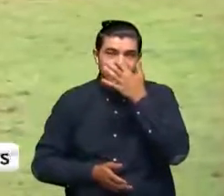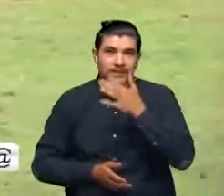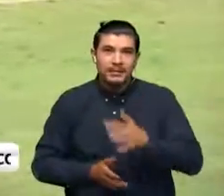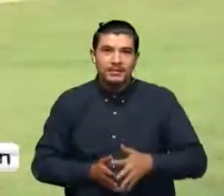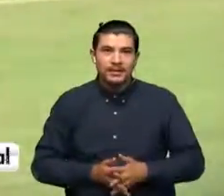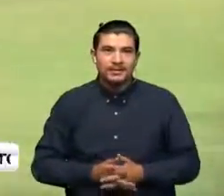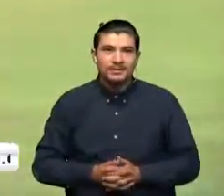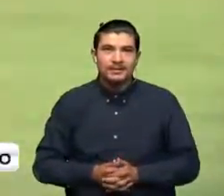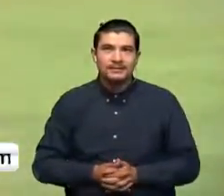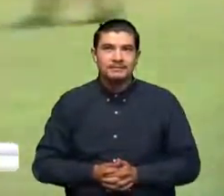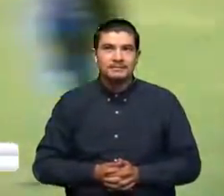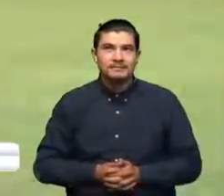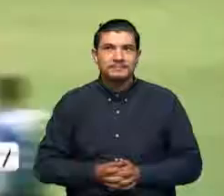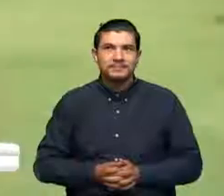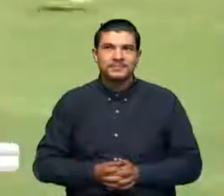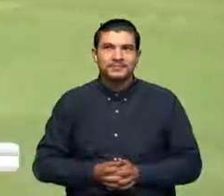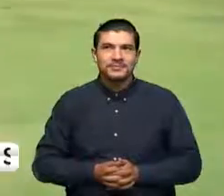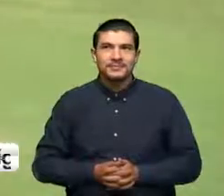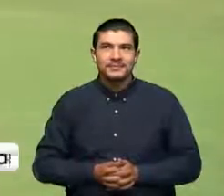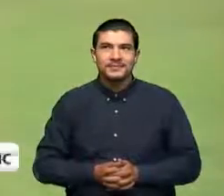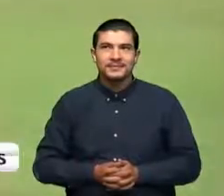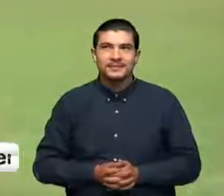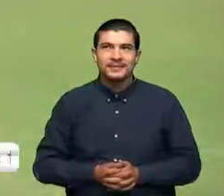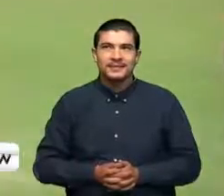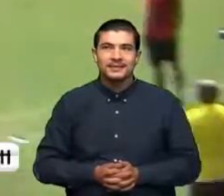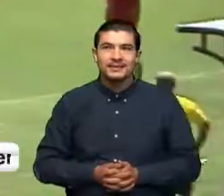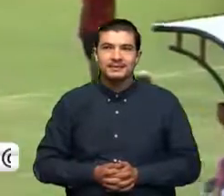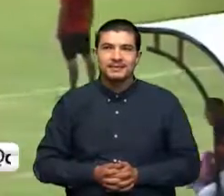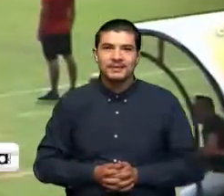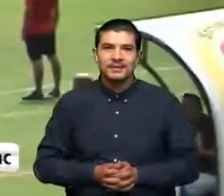católica colombiana y tres elencos provenientes de méxico ecuador y venezuela